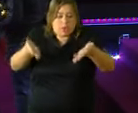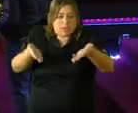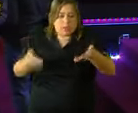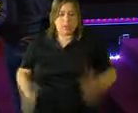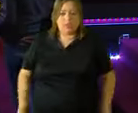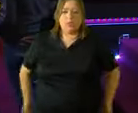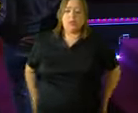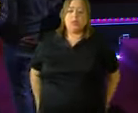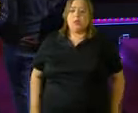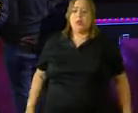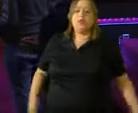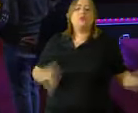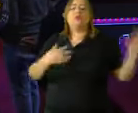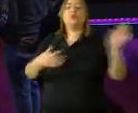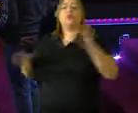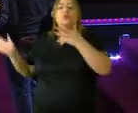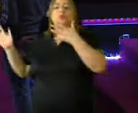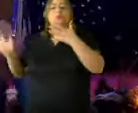¡Tócame!